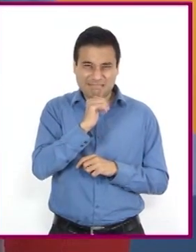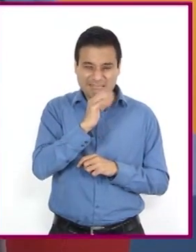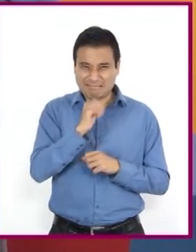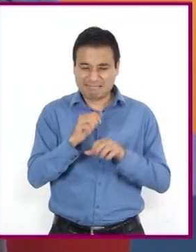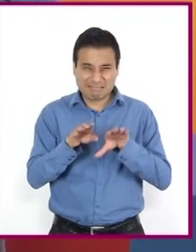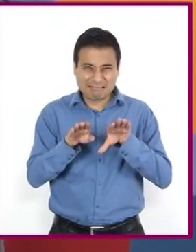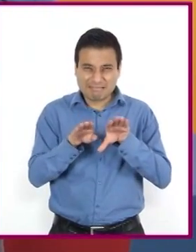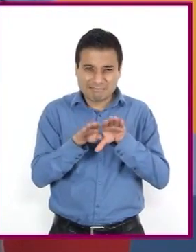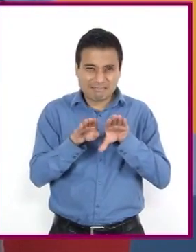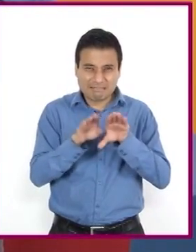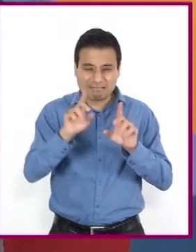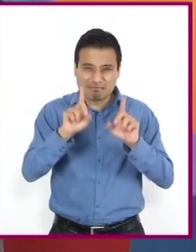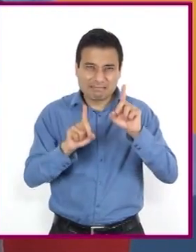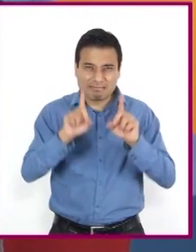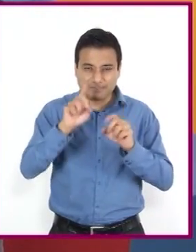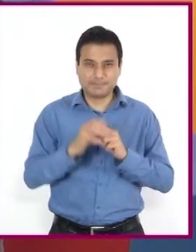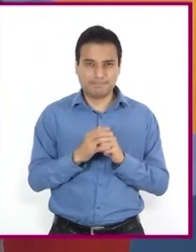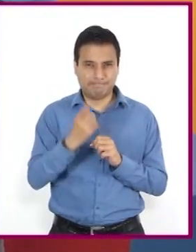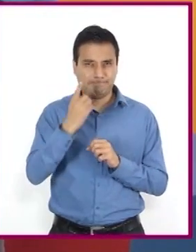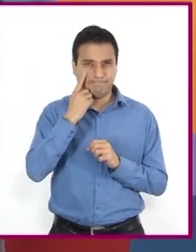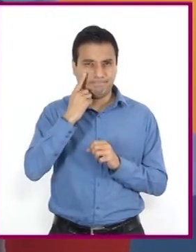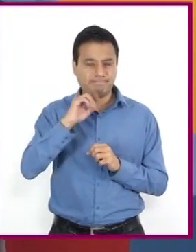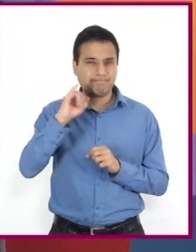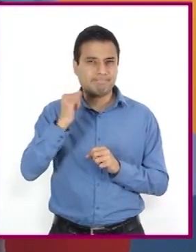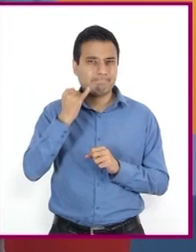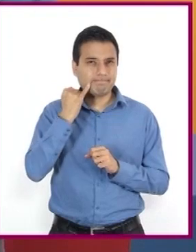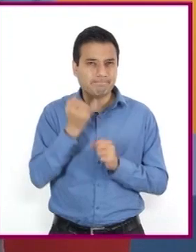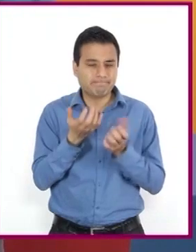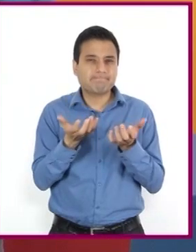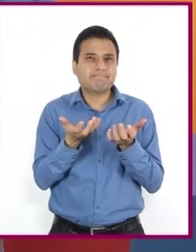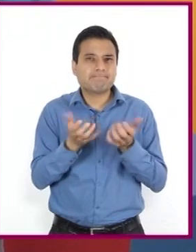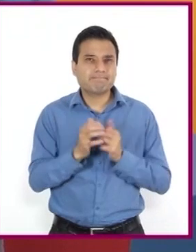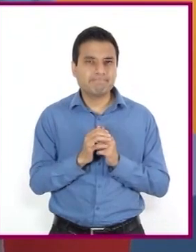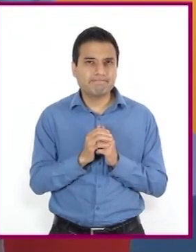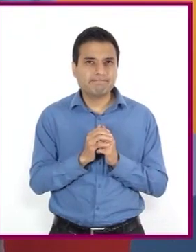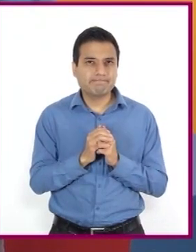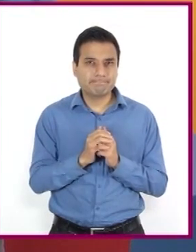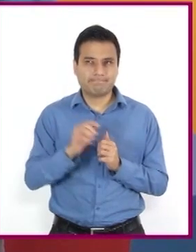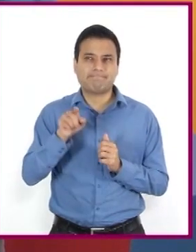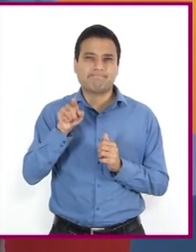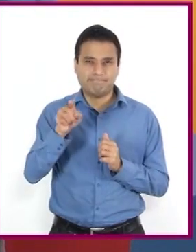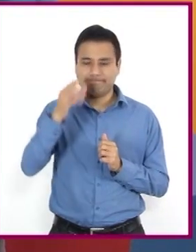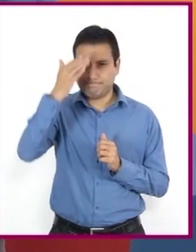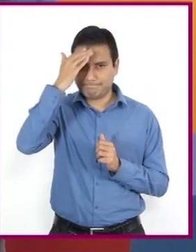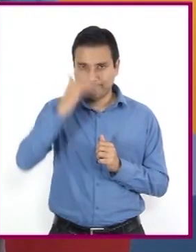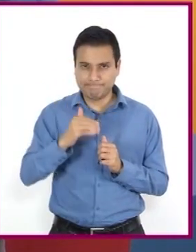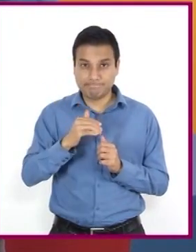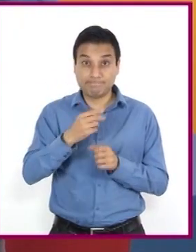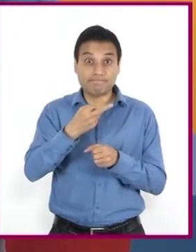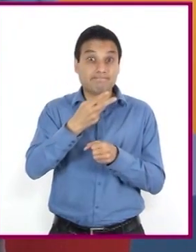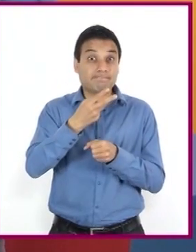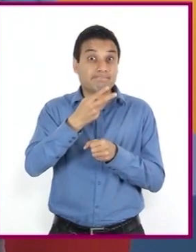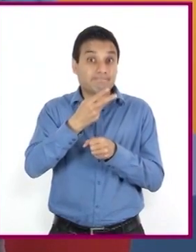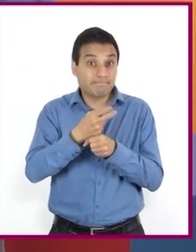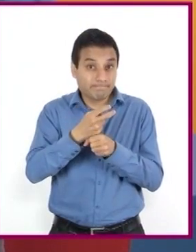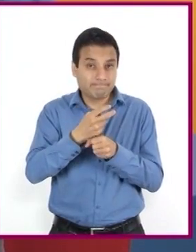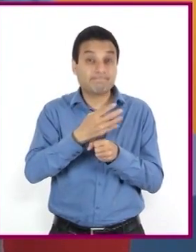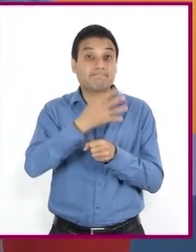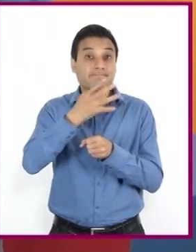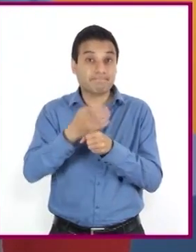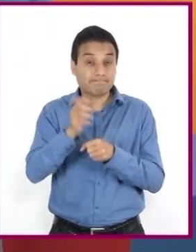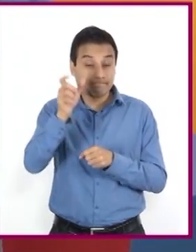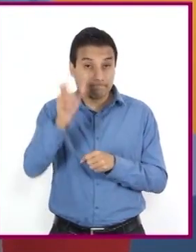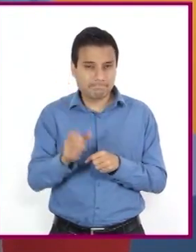duda. Veamos lo que hizo Giancarlo. Él sabe cómo llenar el segundo y el cuarto renglón de la tabla,